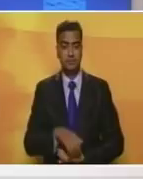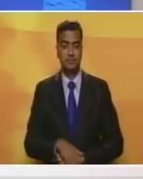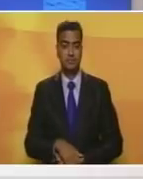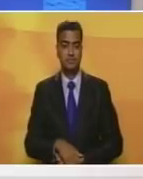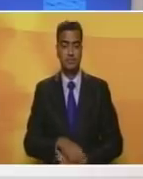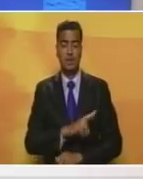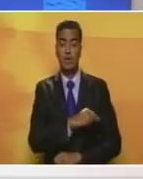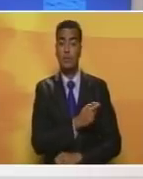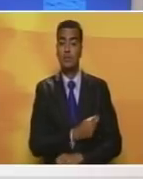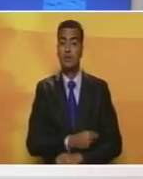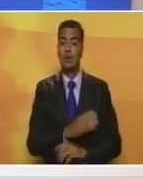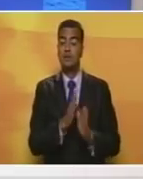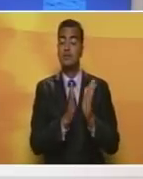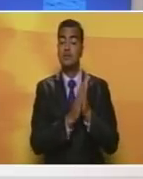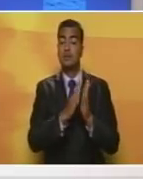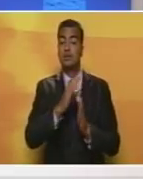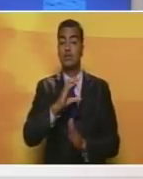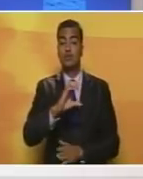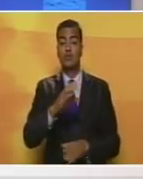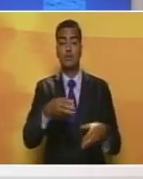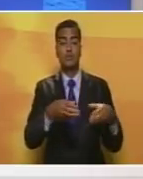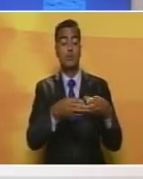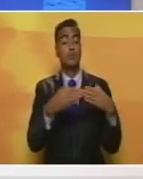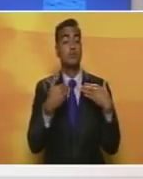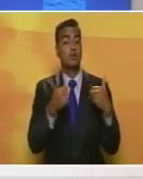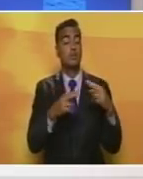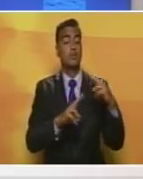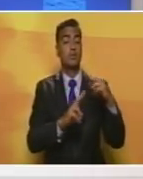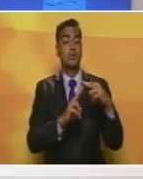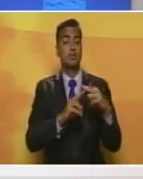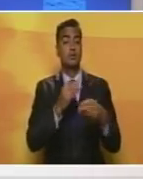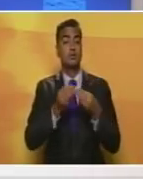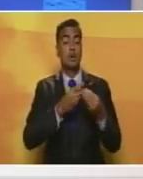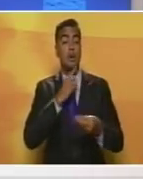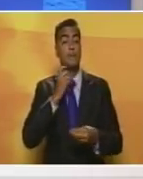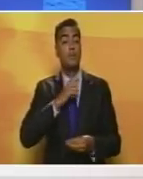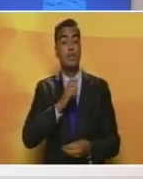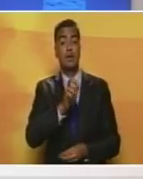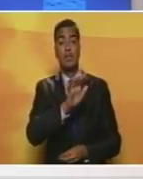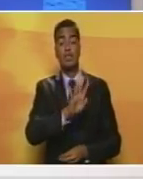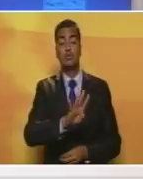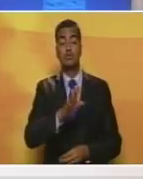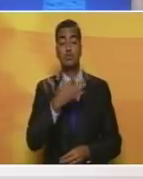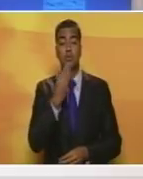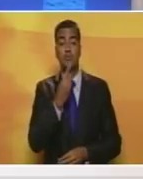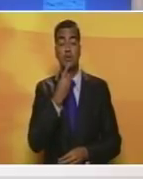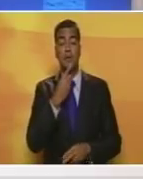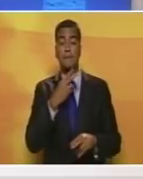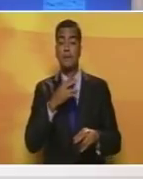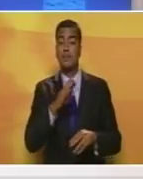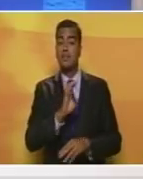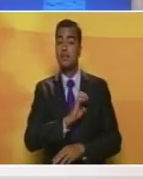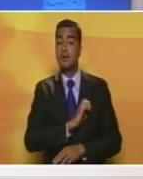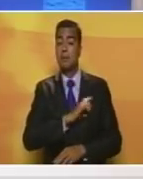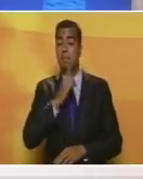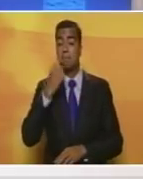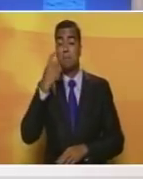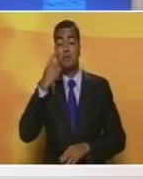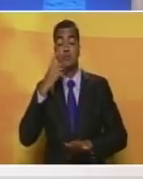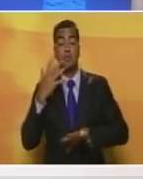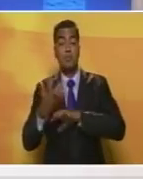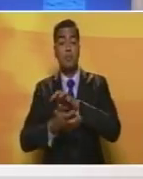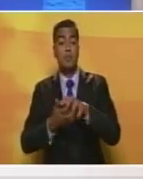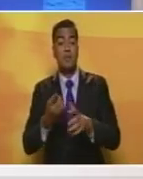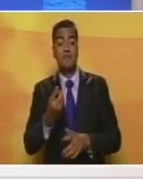Negra Hipólita en la comunidad terapéutica socialista Manuela Sáez del Junquito, donde informó que llevarán a las oficinas regionales